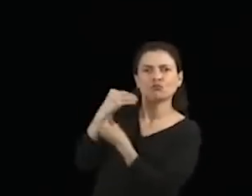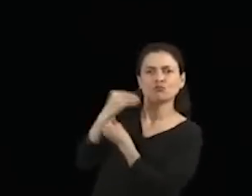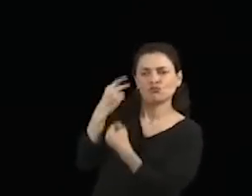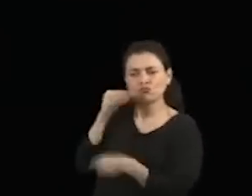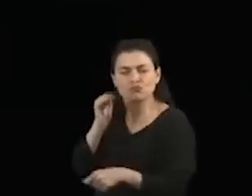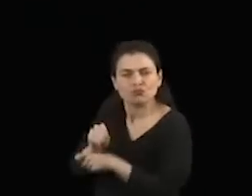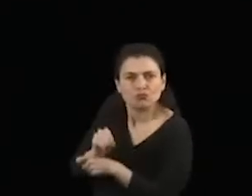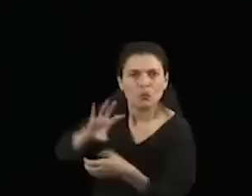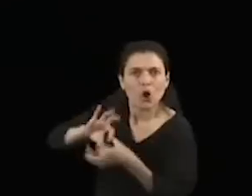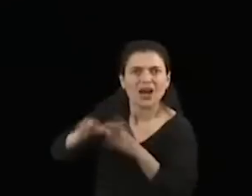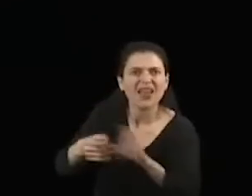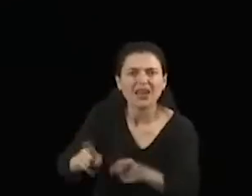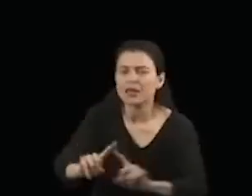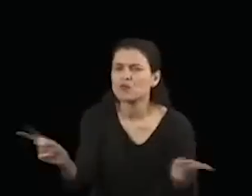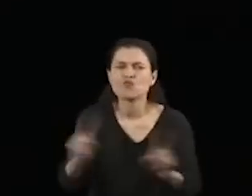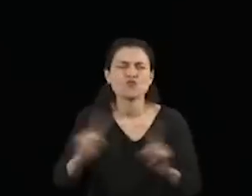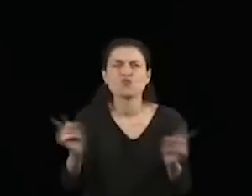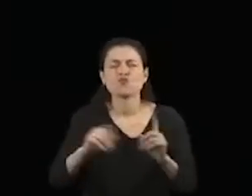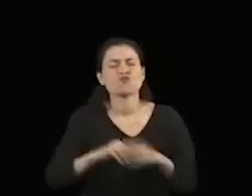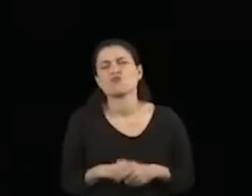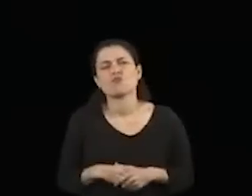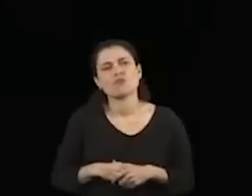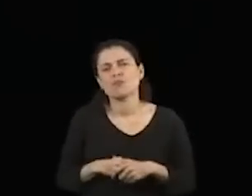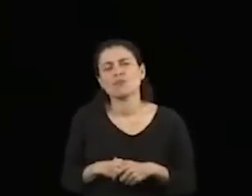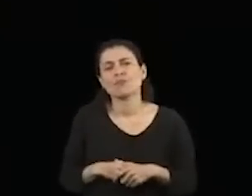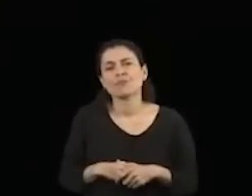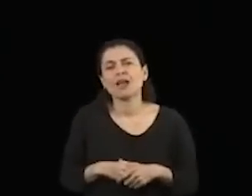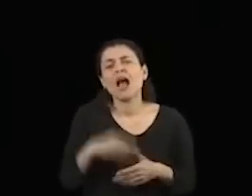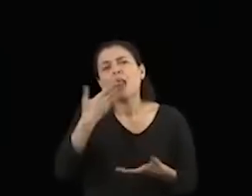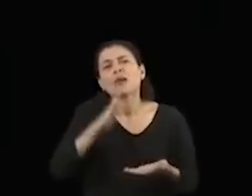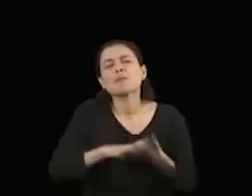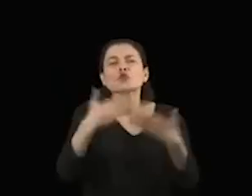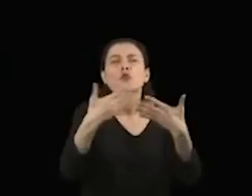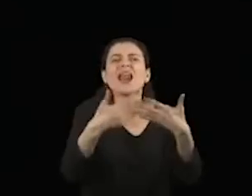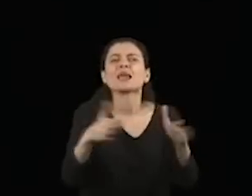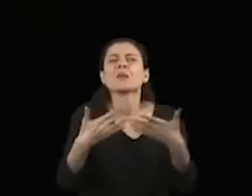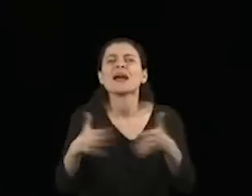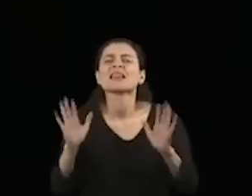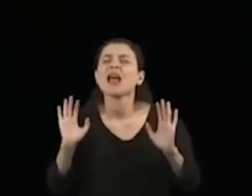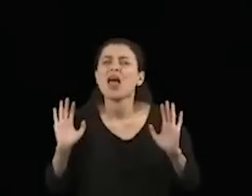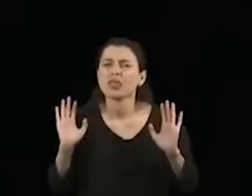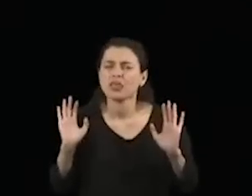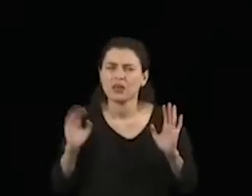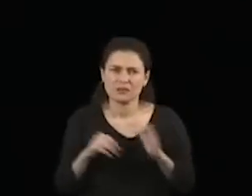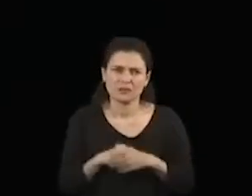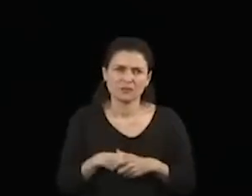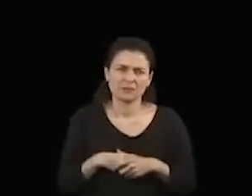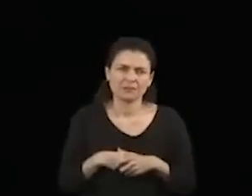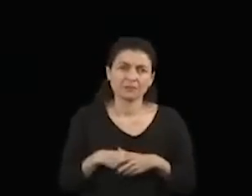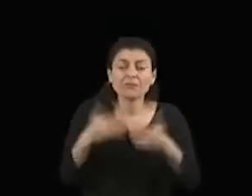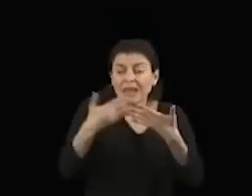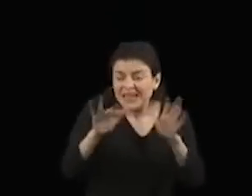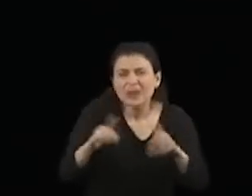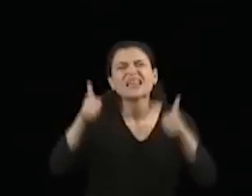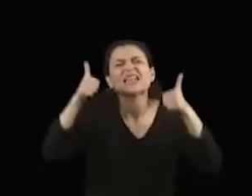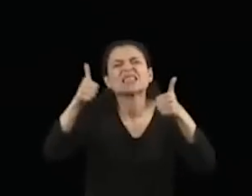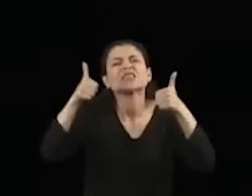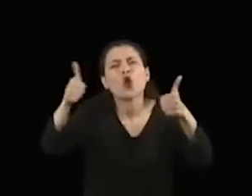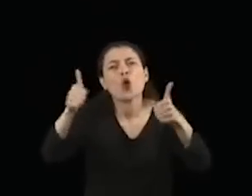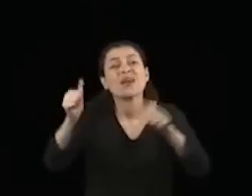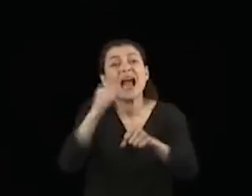que, digamos, cuando miran libertad y todas esas cosas es siempre siempre que no les toque el bolsillo,